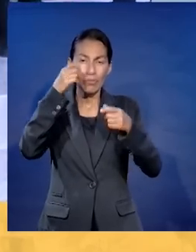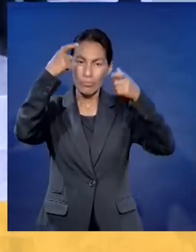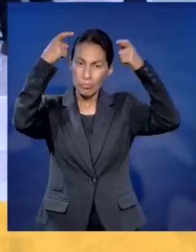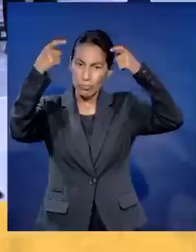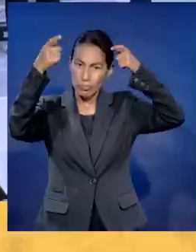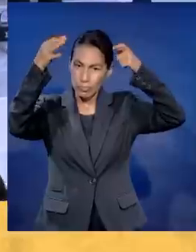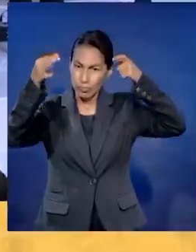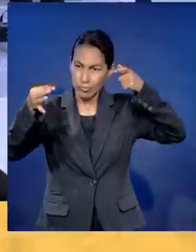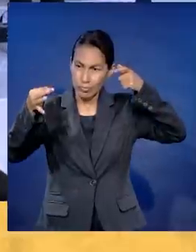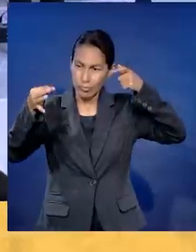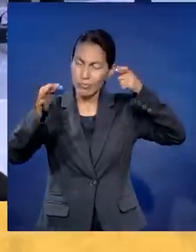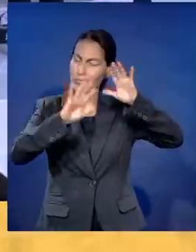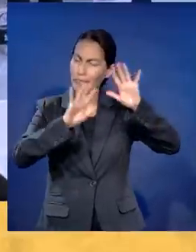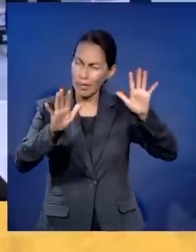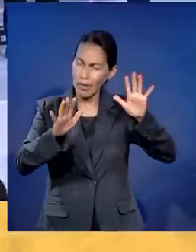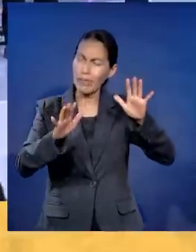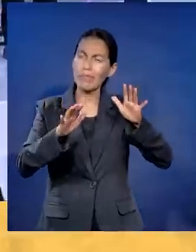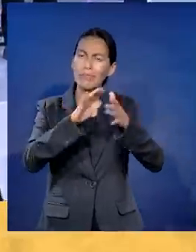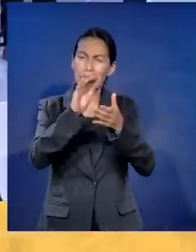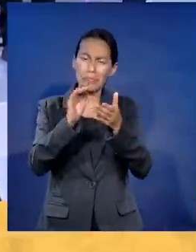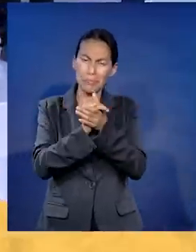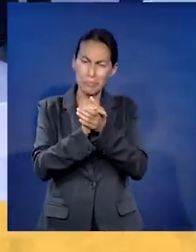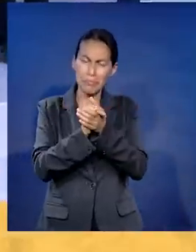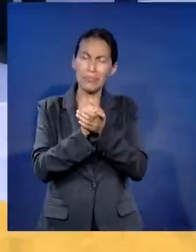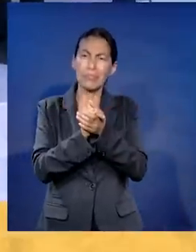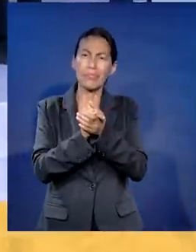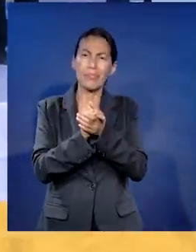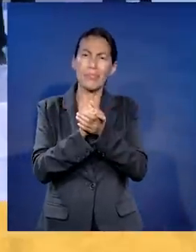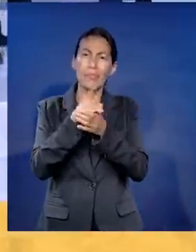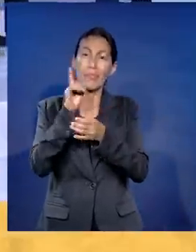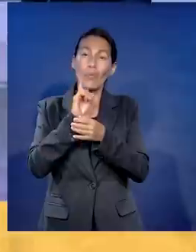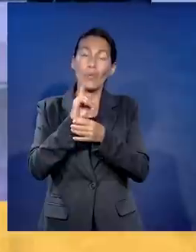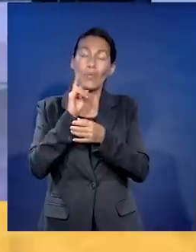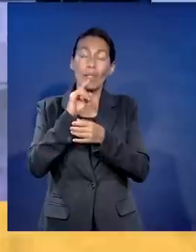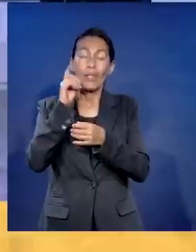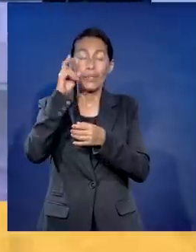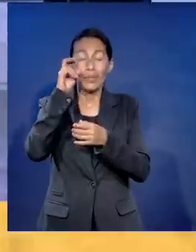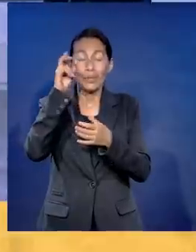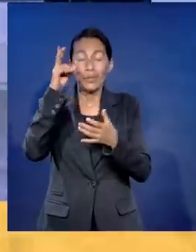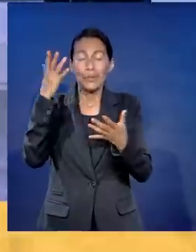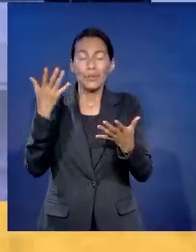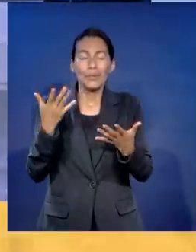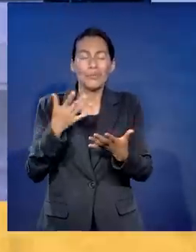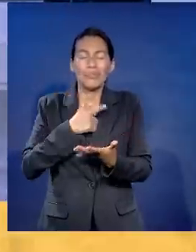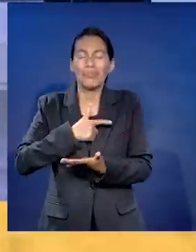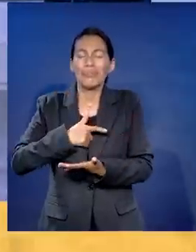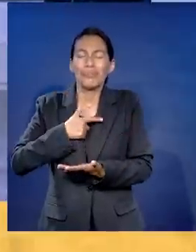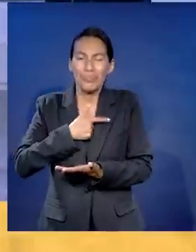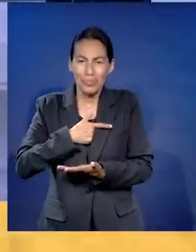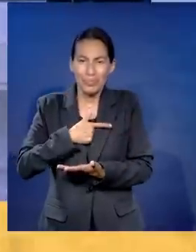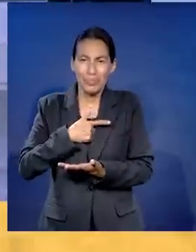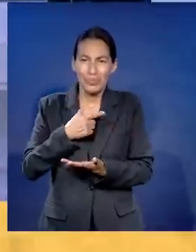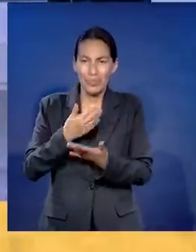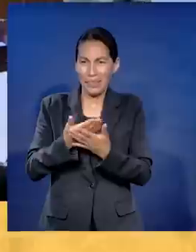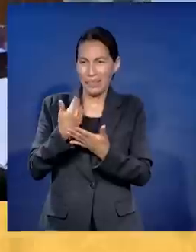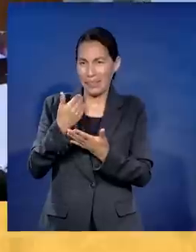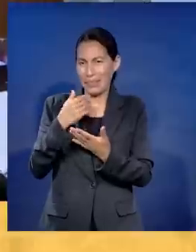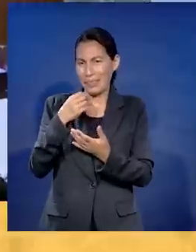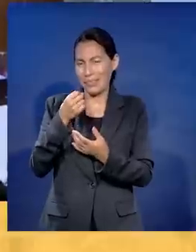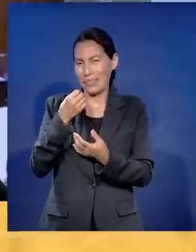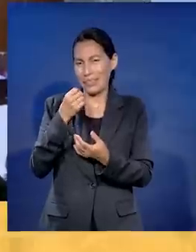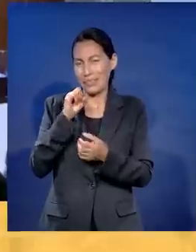Montemorelos y se casa feliz y contento con la chica de sus sueños Que conoció en la semana de oración Ay ay ay